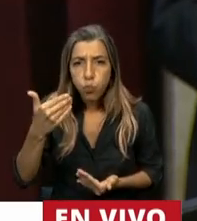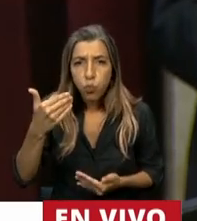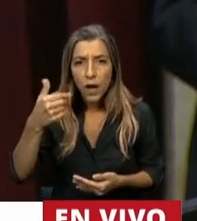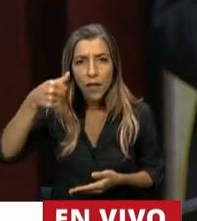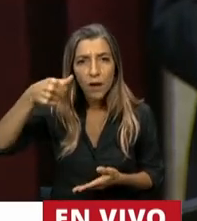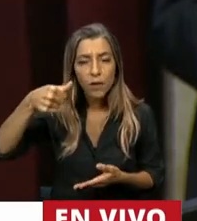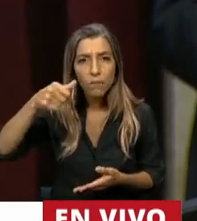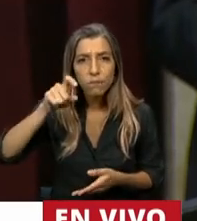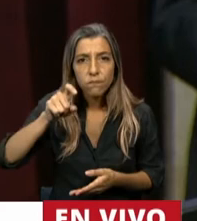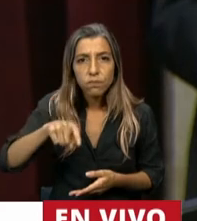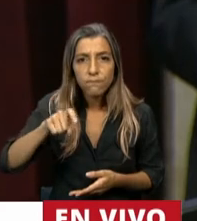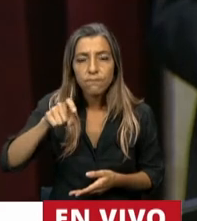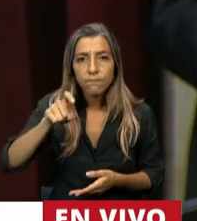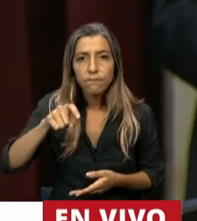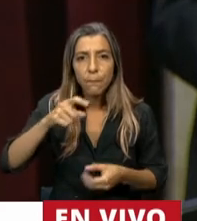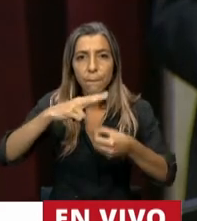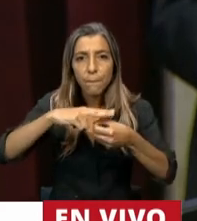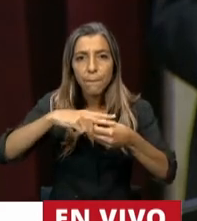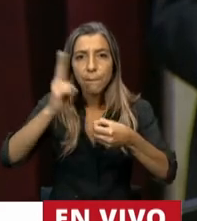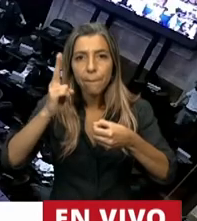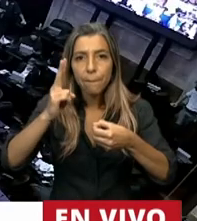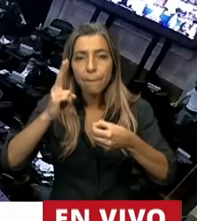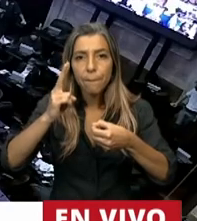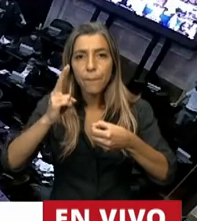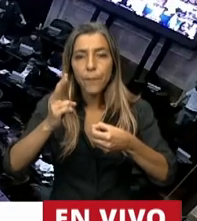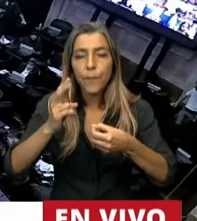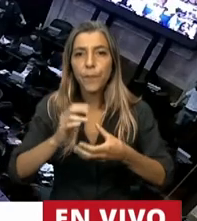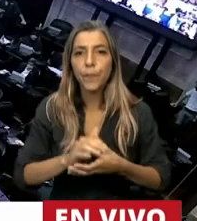apretar el micrófono.